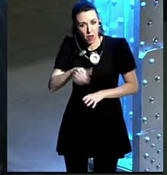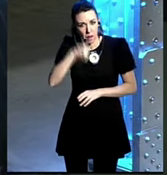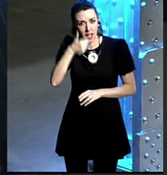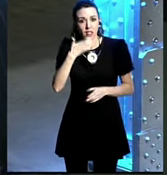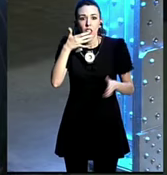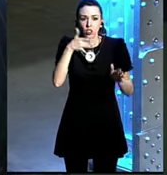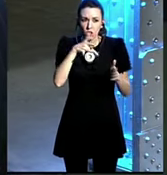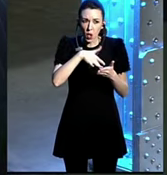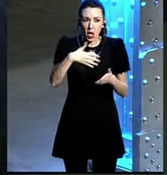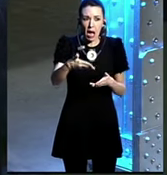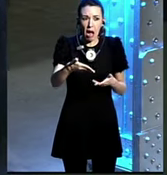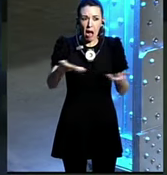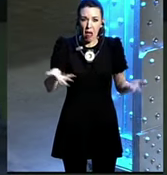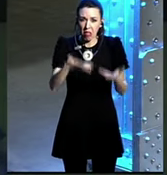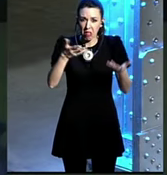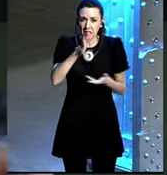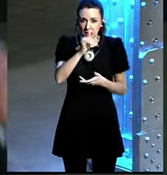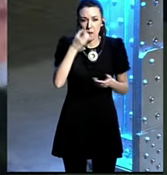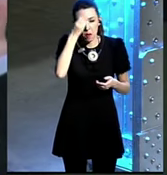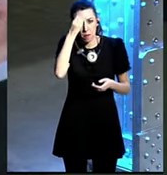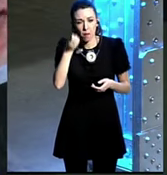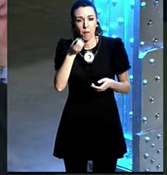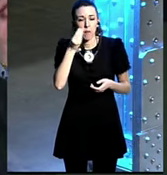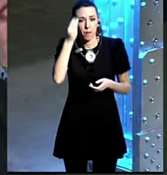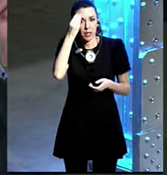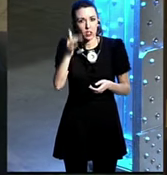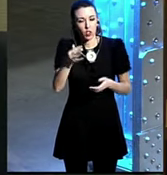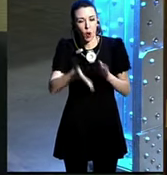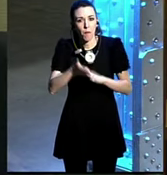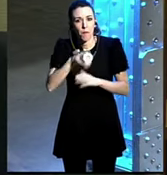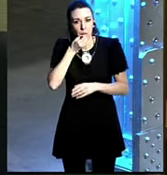de trivialización, pero sí que creo que vamos en buena dirección.